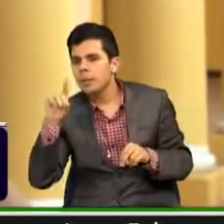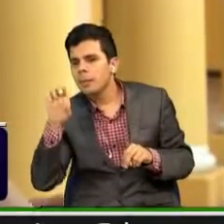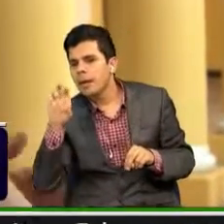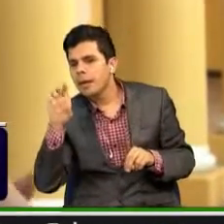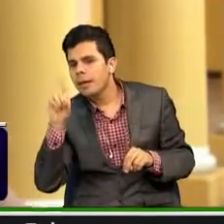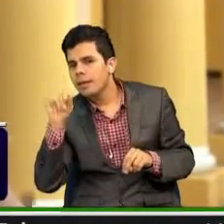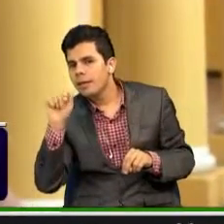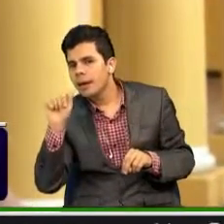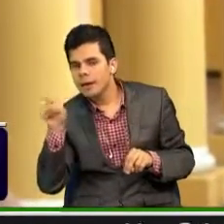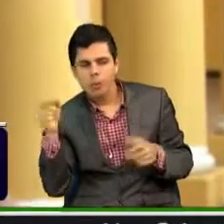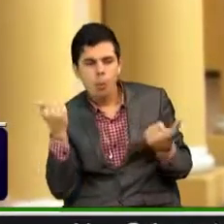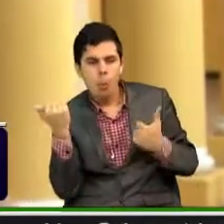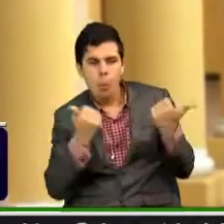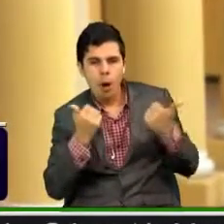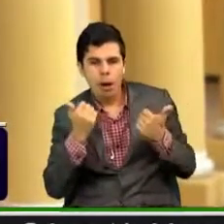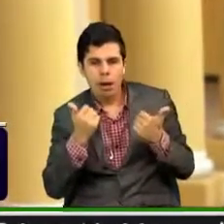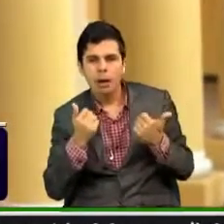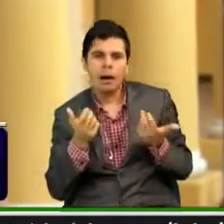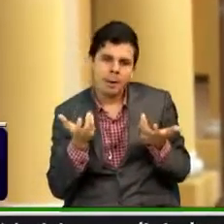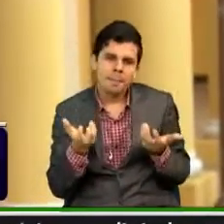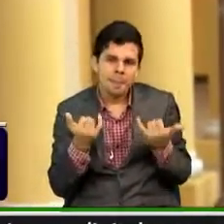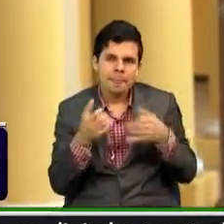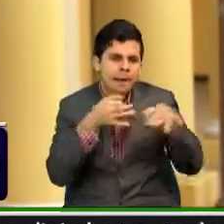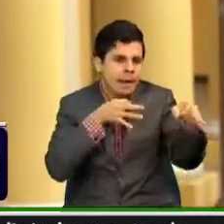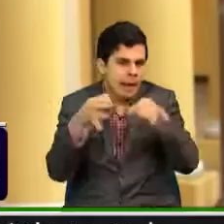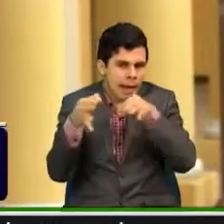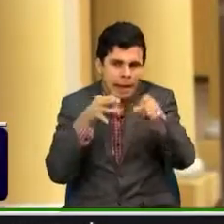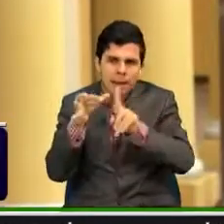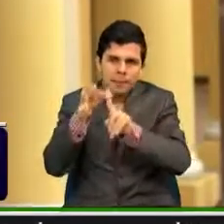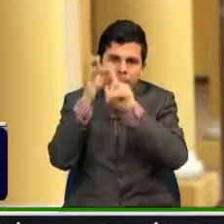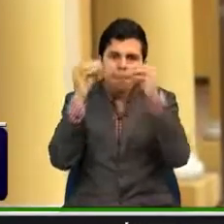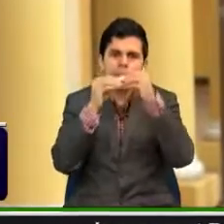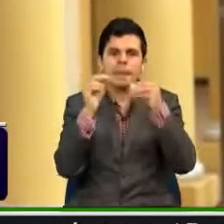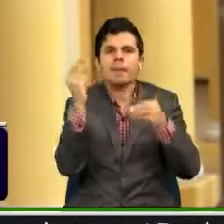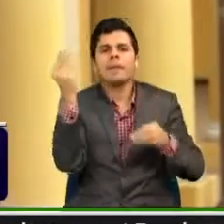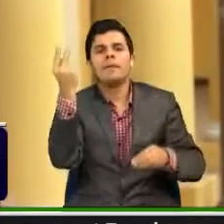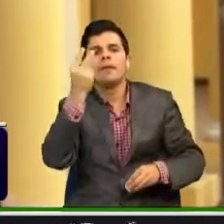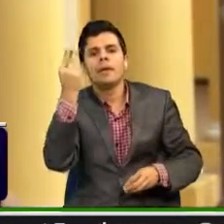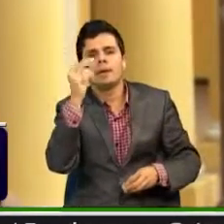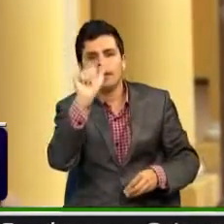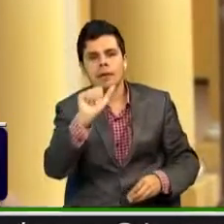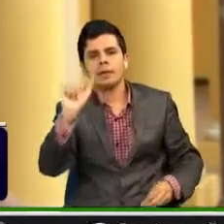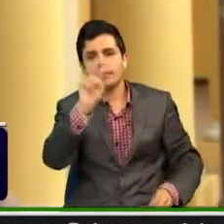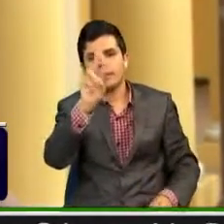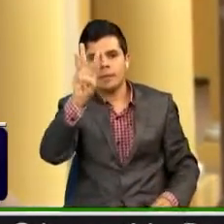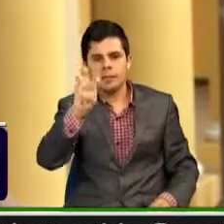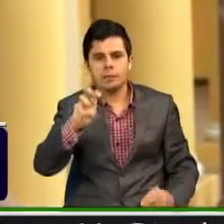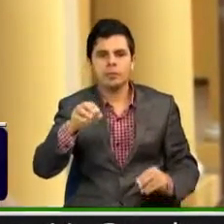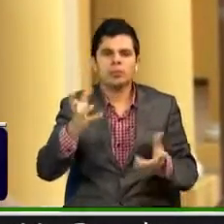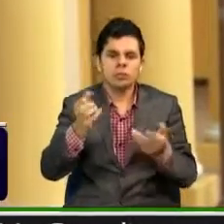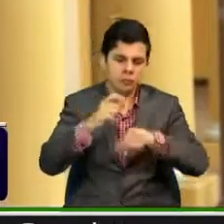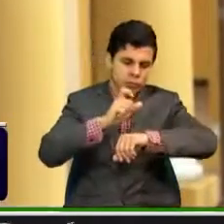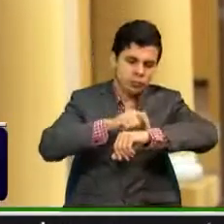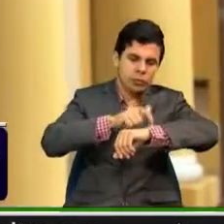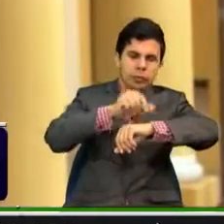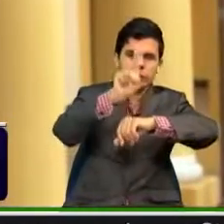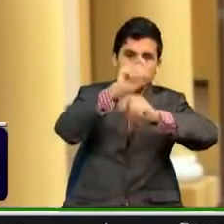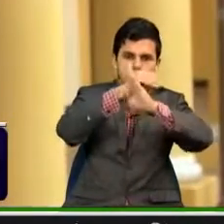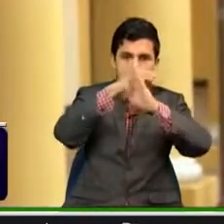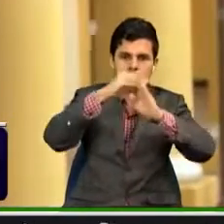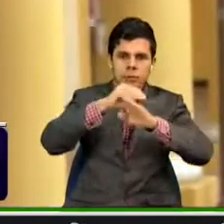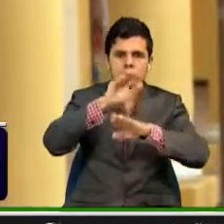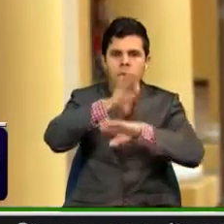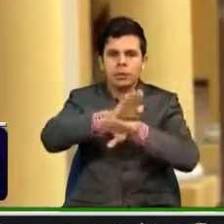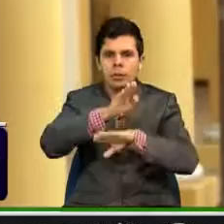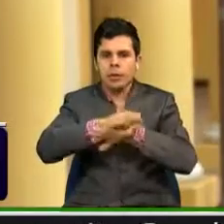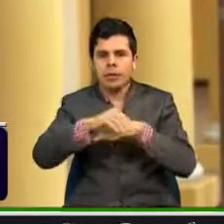entrega la gran ceremonia de la pluma dorada que es el viernes 28 de agosto a partir de las 6 y media de la tarde en el